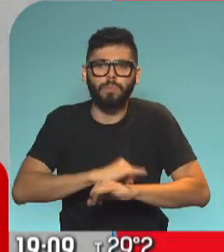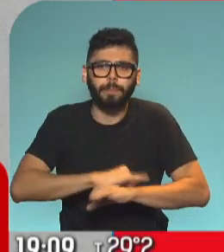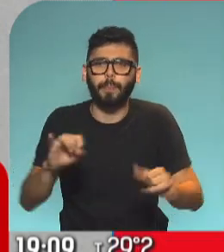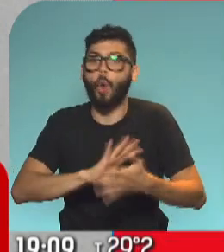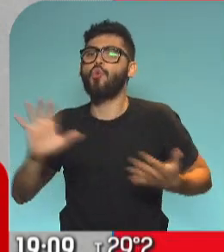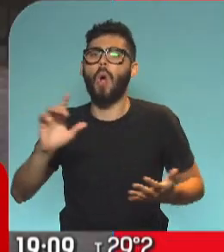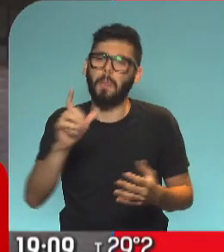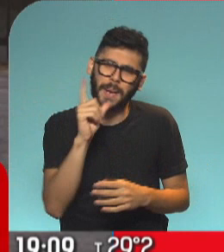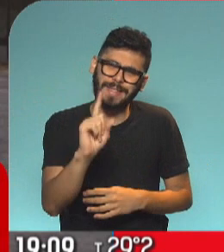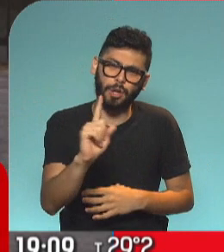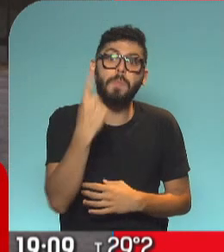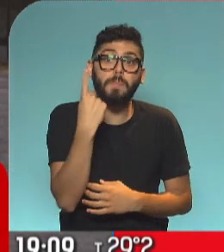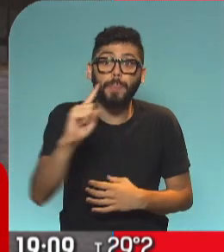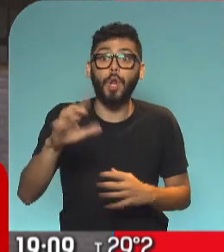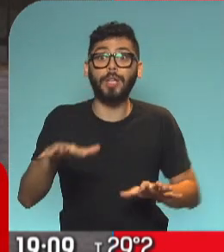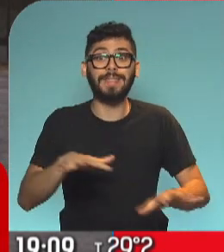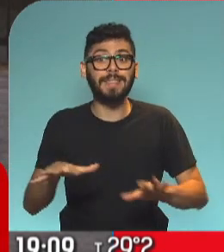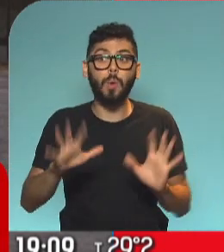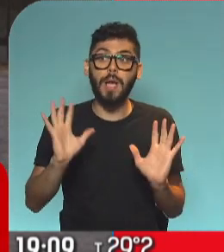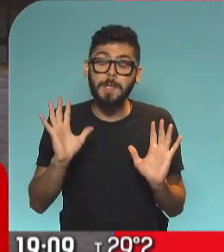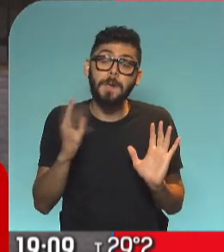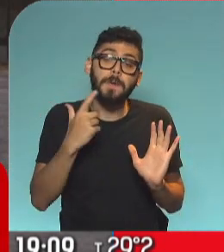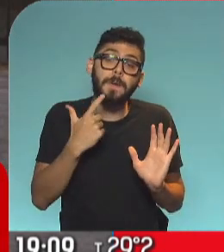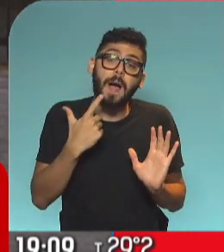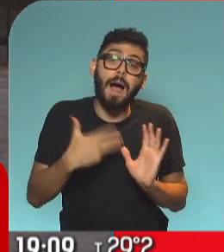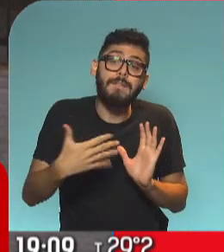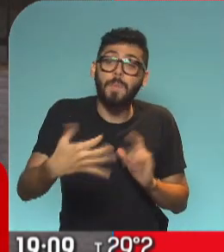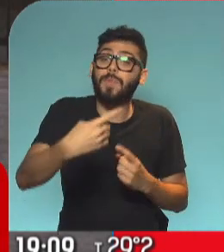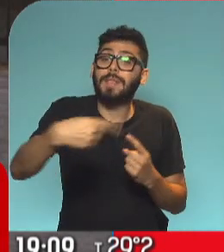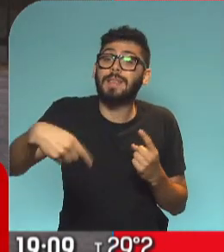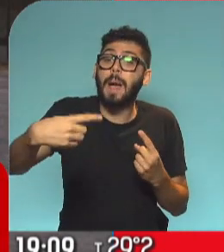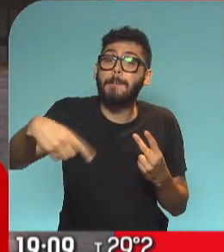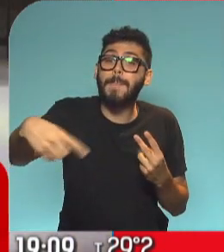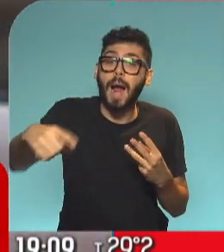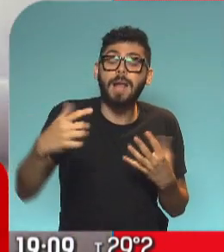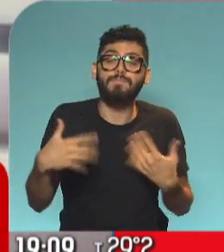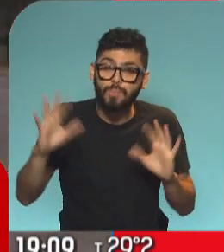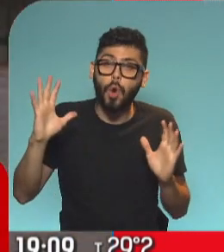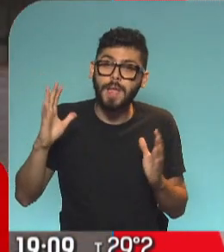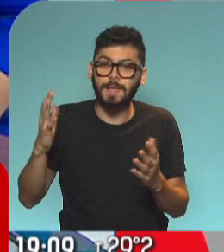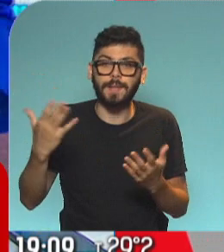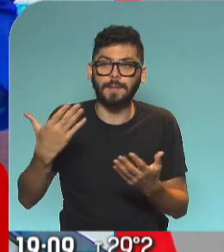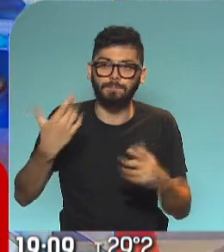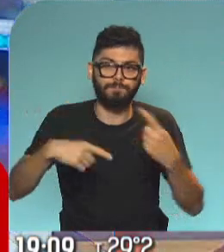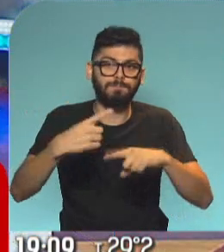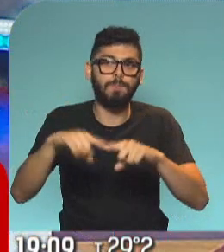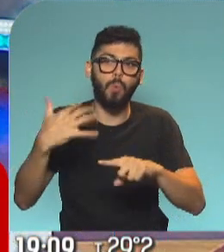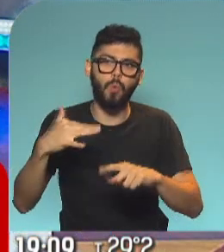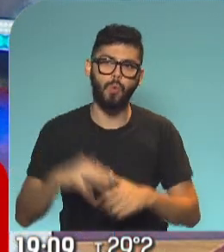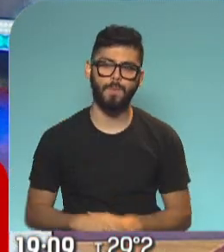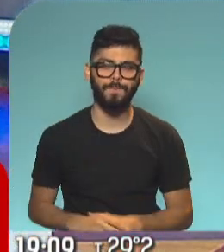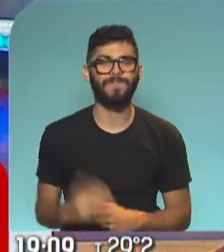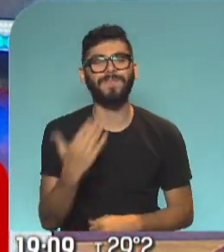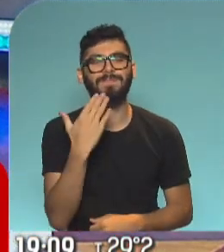pero si está bien todo el escenario como para que la próxima semana hace mucho movimiento en el expediente gracias néstor por todo esta